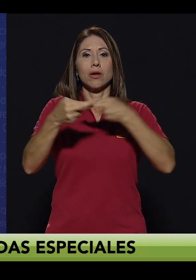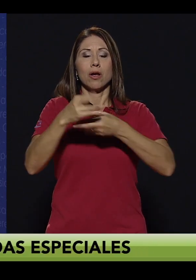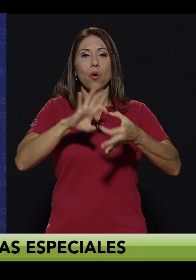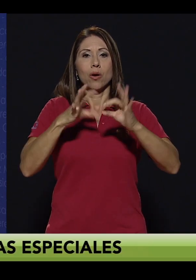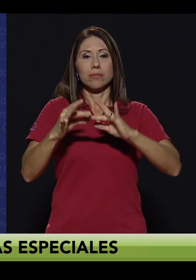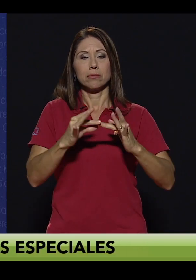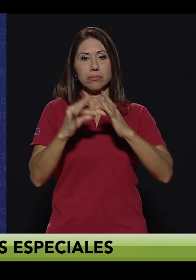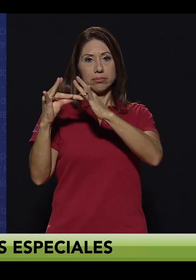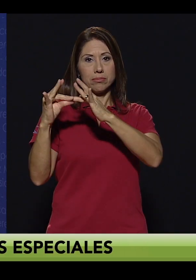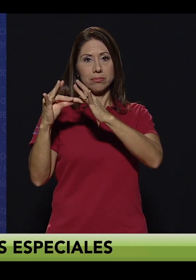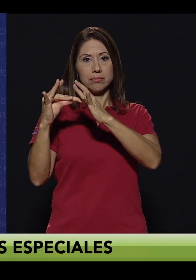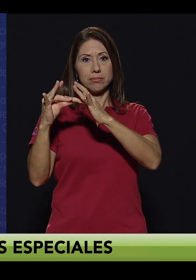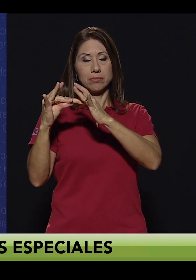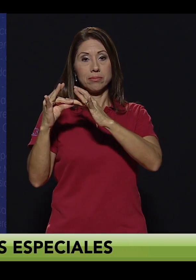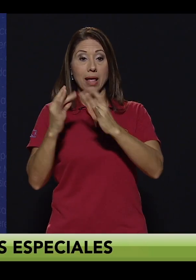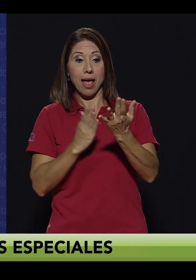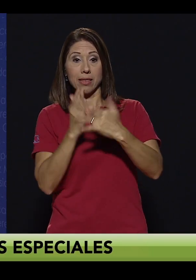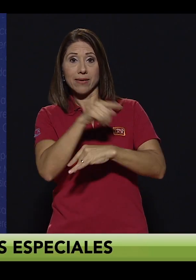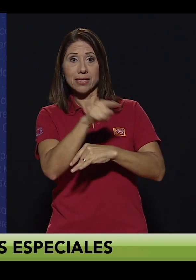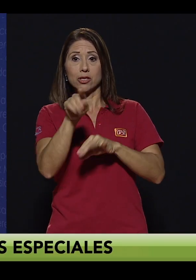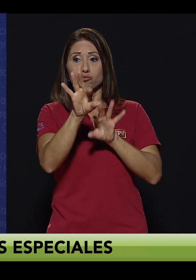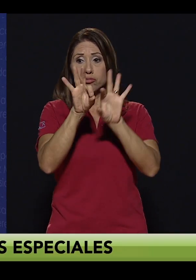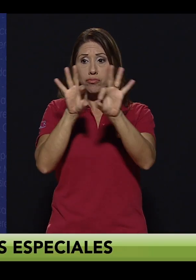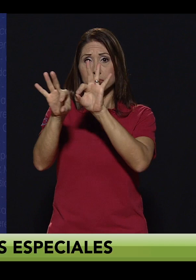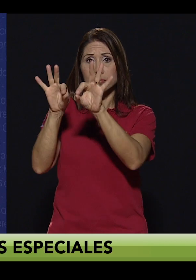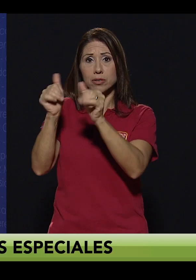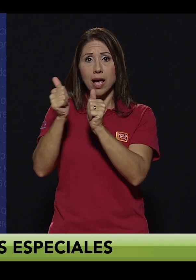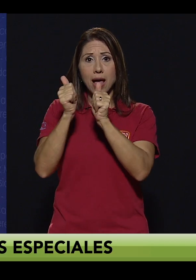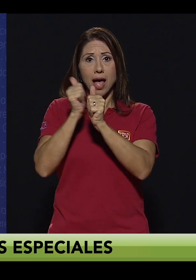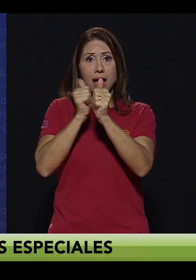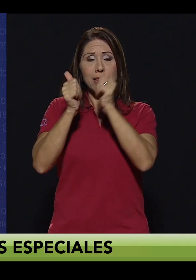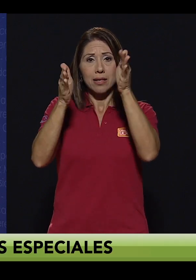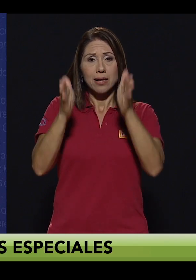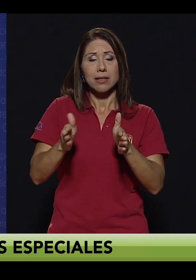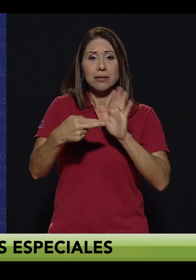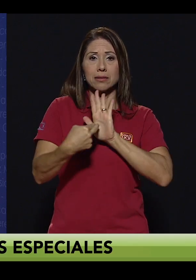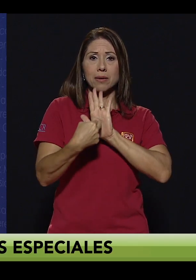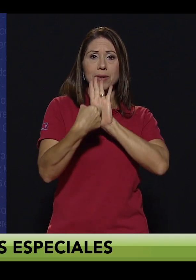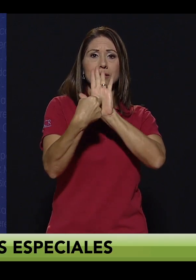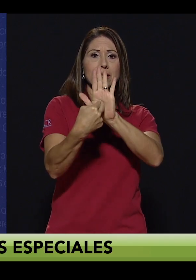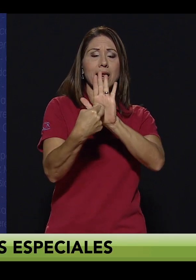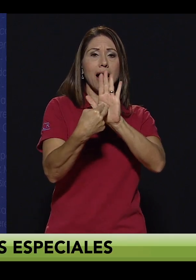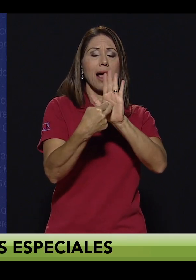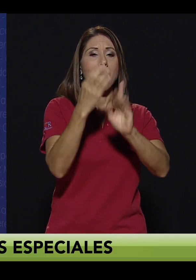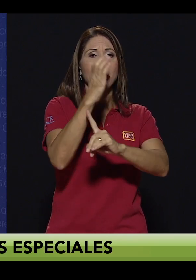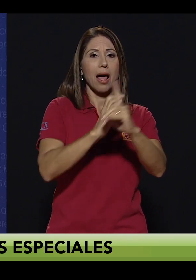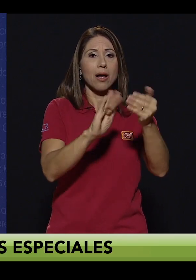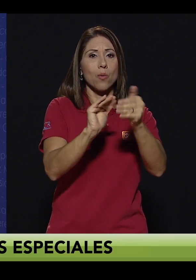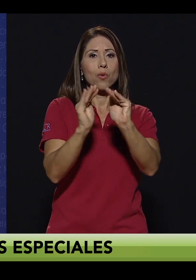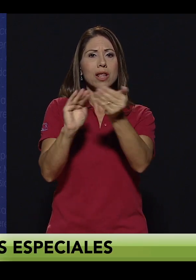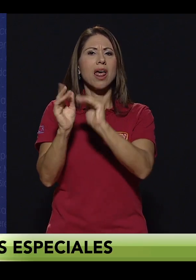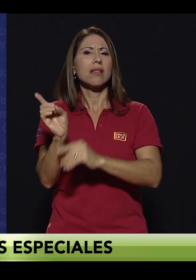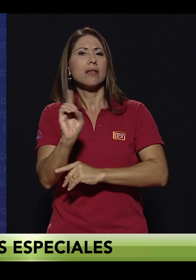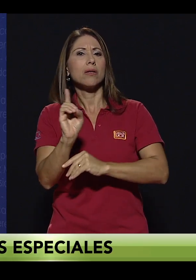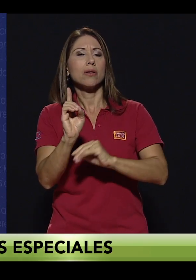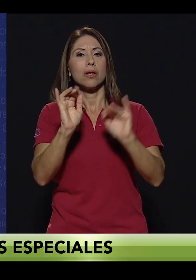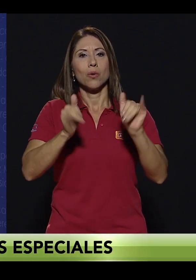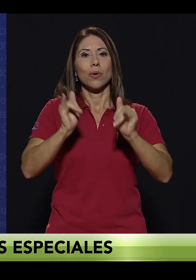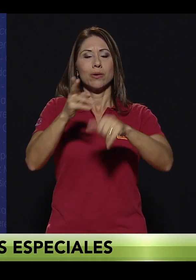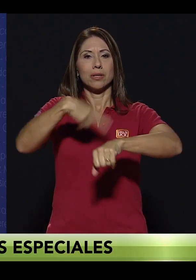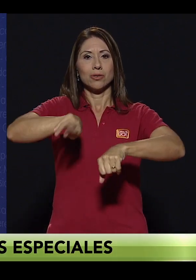de olimpiadas especiales a través de los cuales se eligen a los y las atletas que representarán a cada comunidad en los juegos nacionales